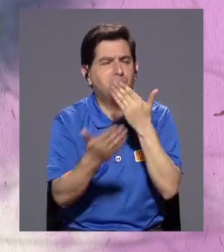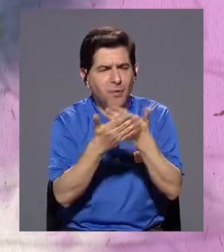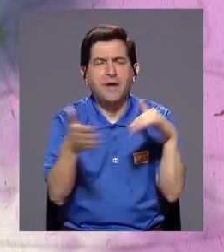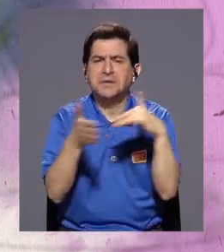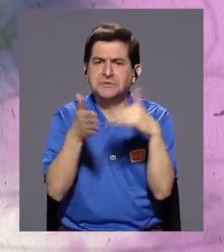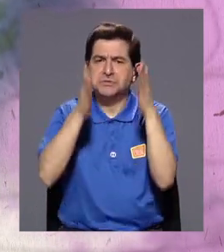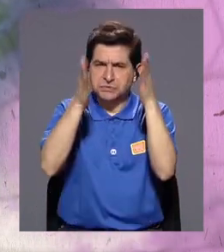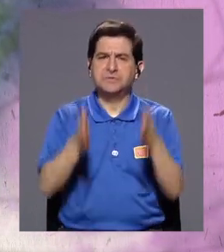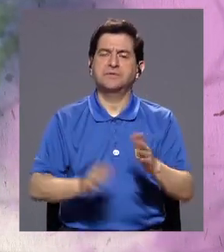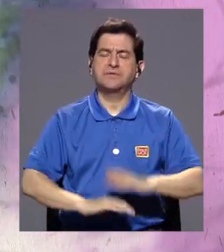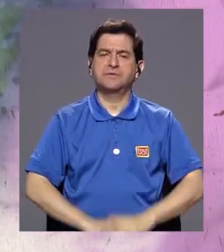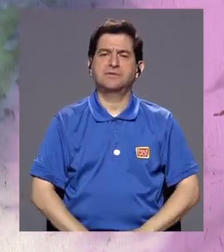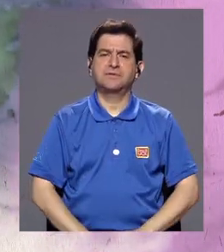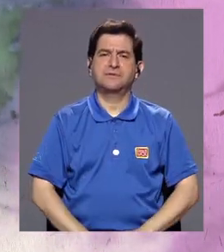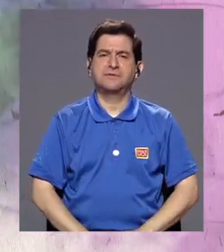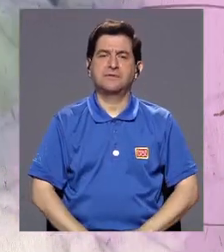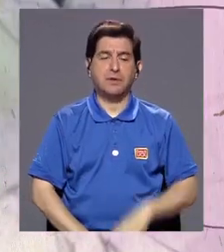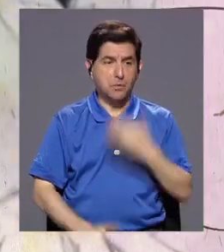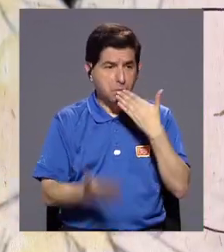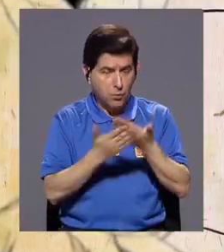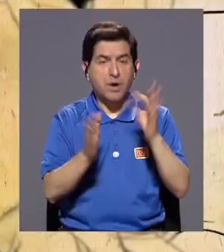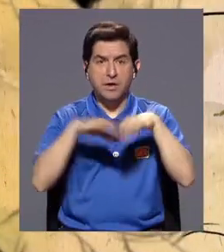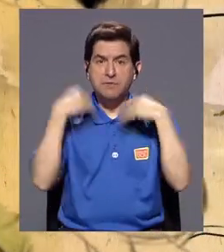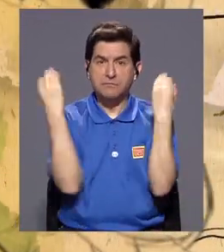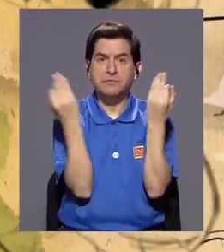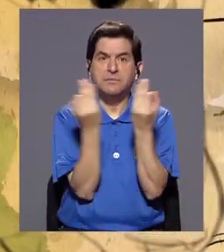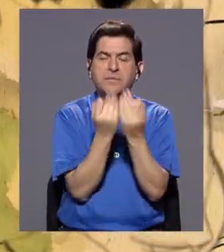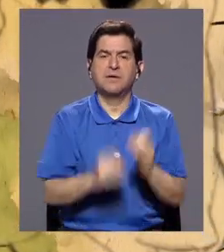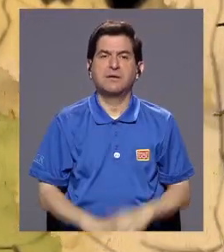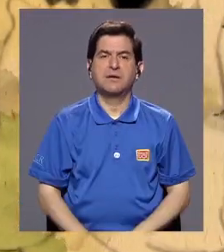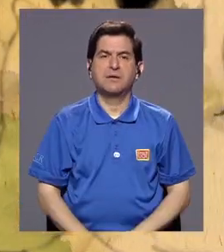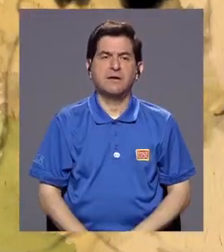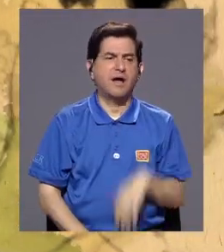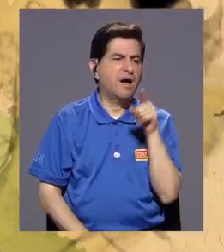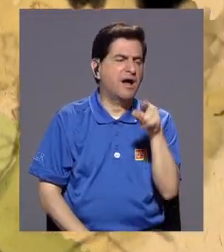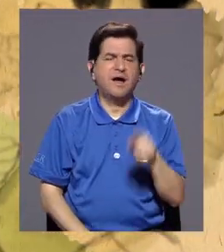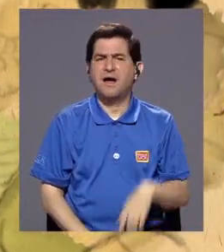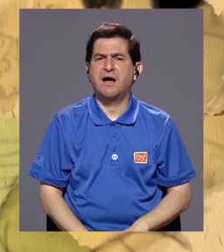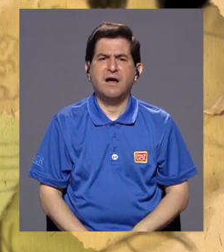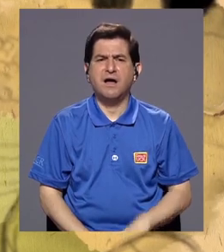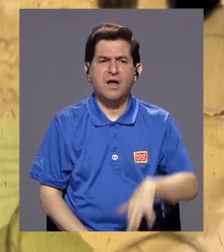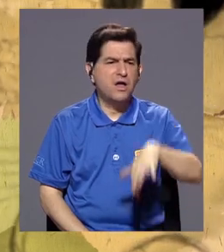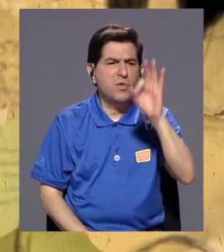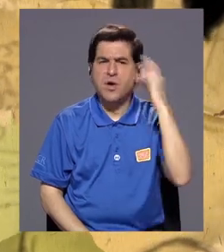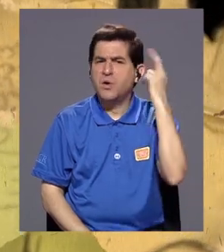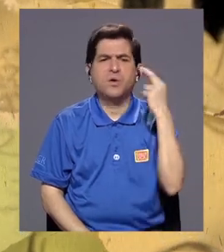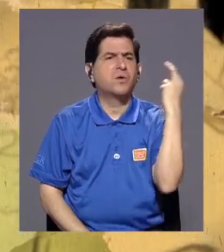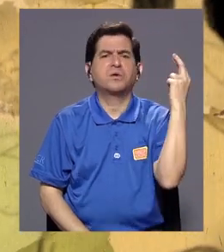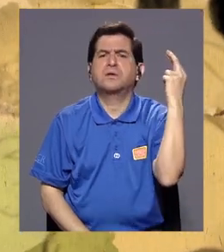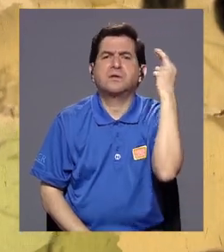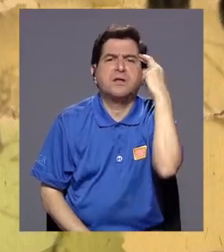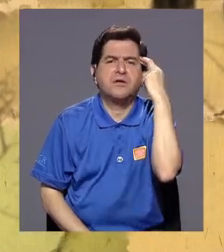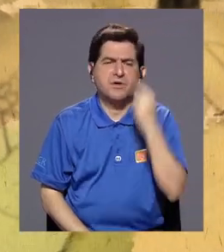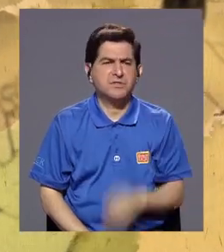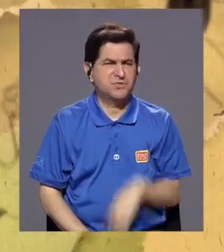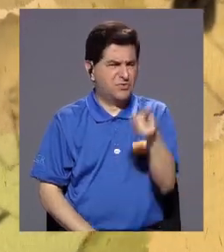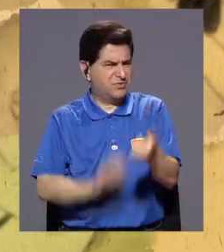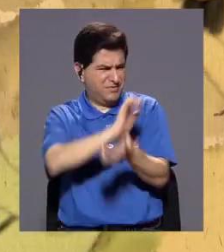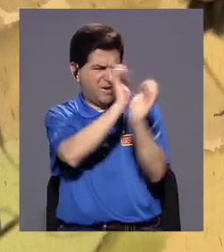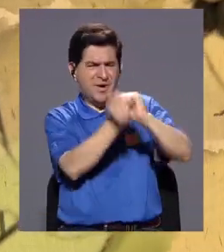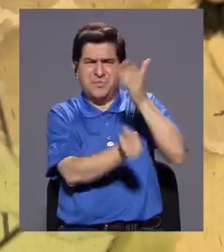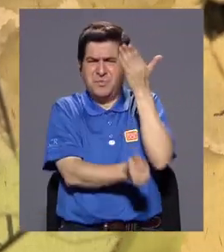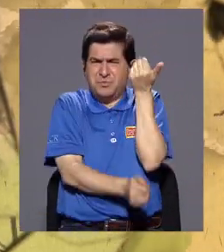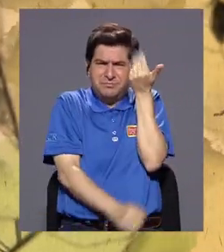inteligente, una buena estudiante, de buena familia. Por lo que no encontraron ningún